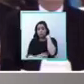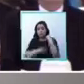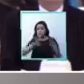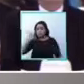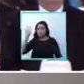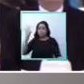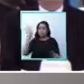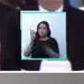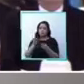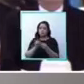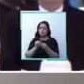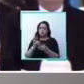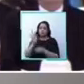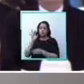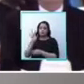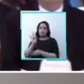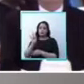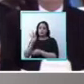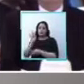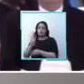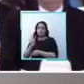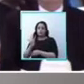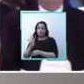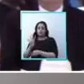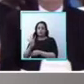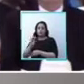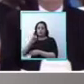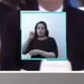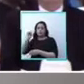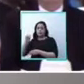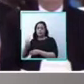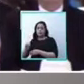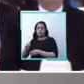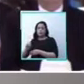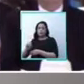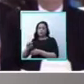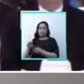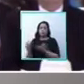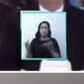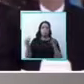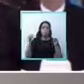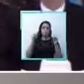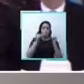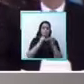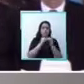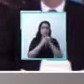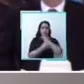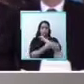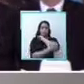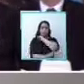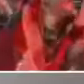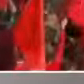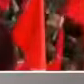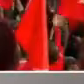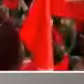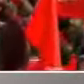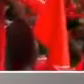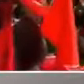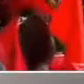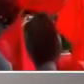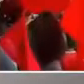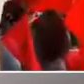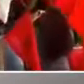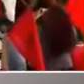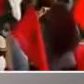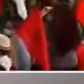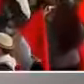resuelto la supuestamente esas expectativas que se han tenido. Pero me parece que evaluarla de forma